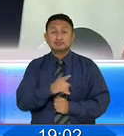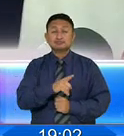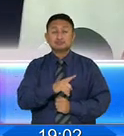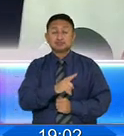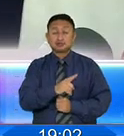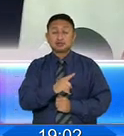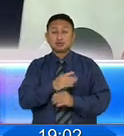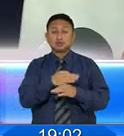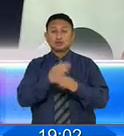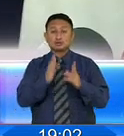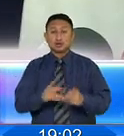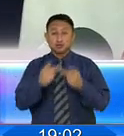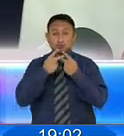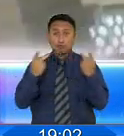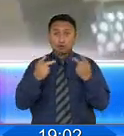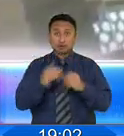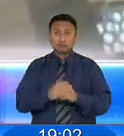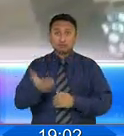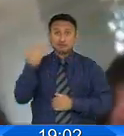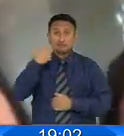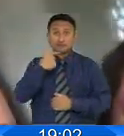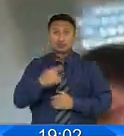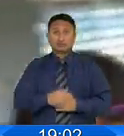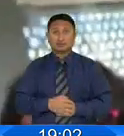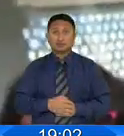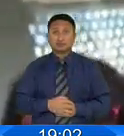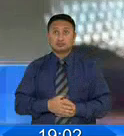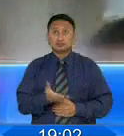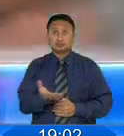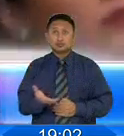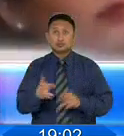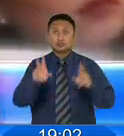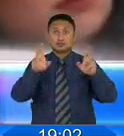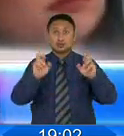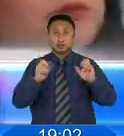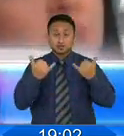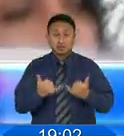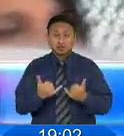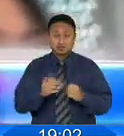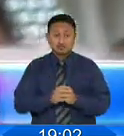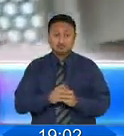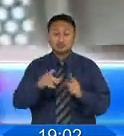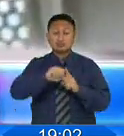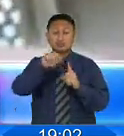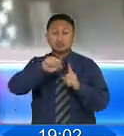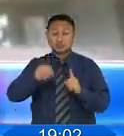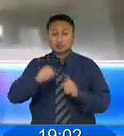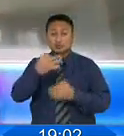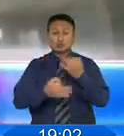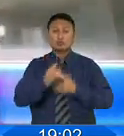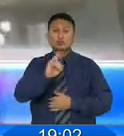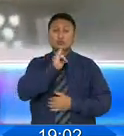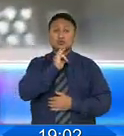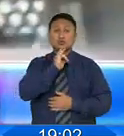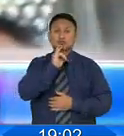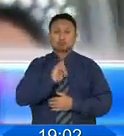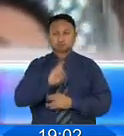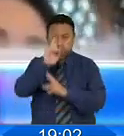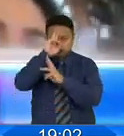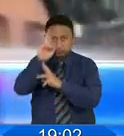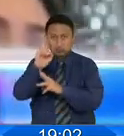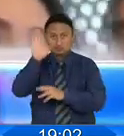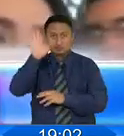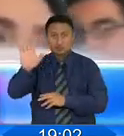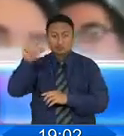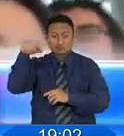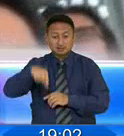así reaccionó. Ese es un tema que está siendo tratado en el sistema judicial norteamericano y que deberá ser tratado también en el